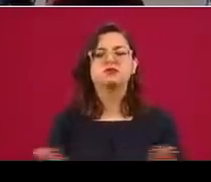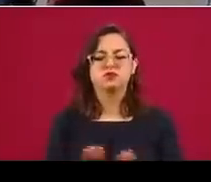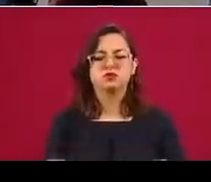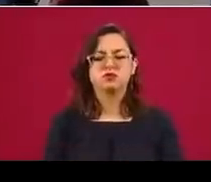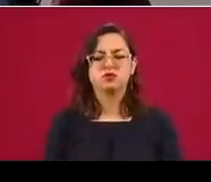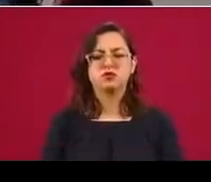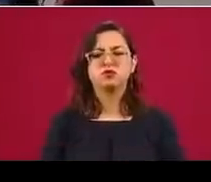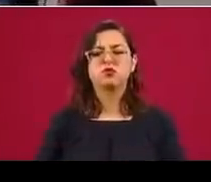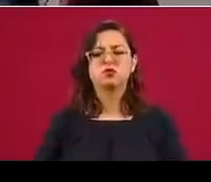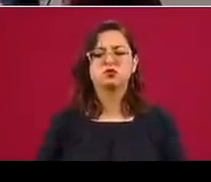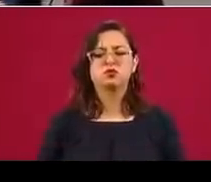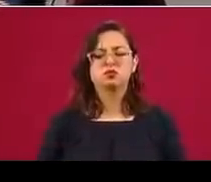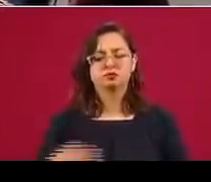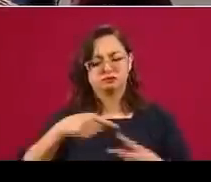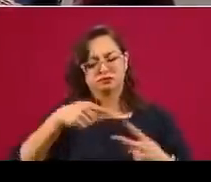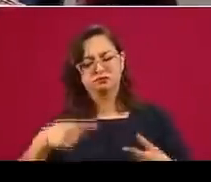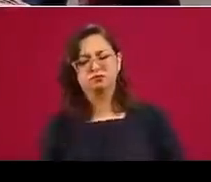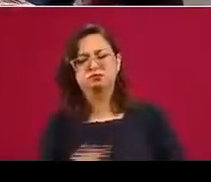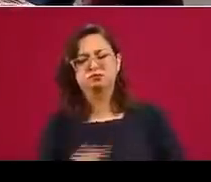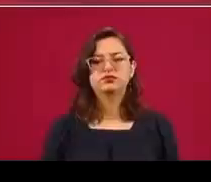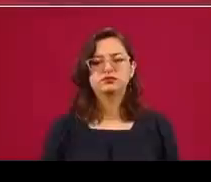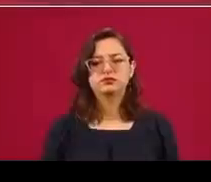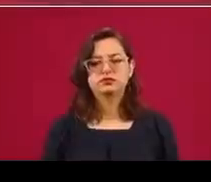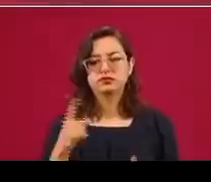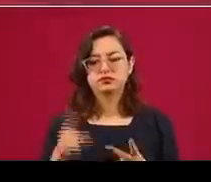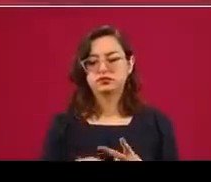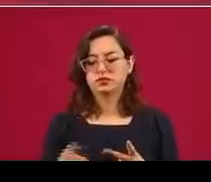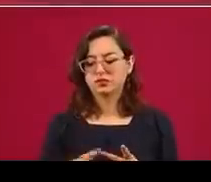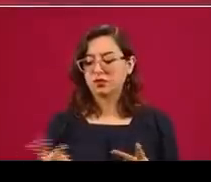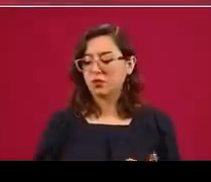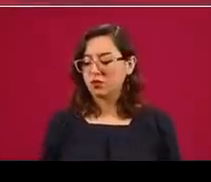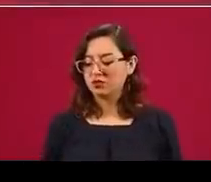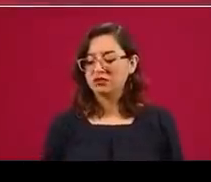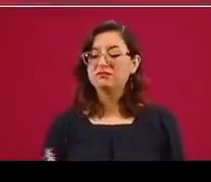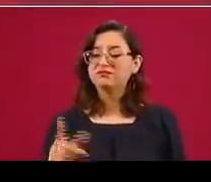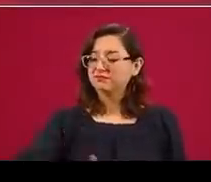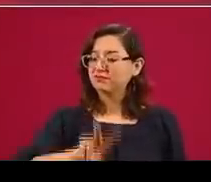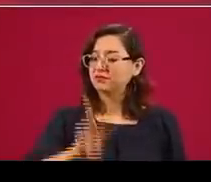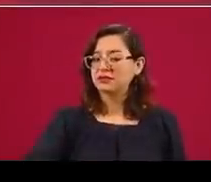el otro punto que le acabo de mencionar. Le agradezco, presidente. Bueno, ayer fue muy fuerte.